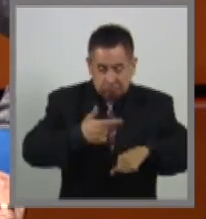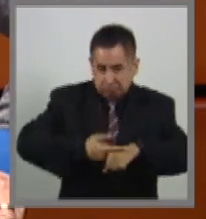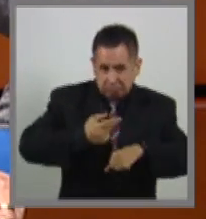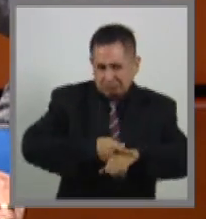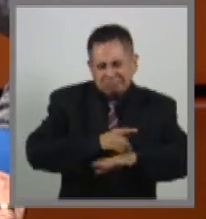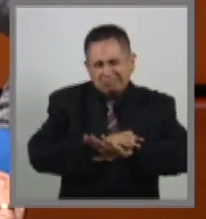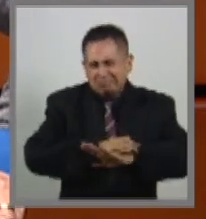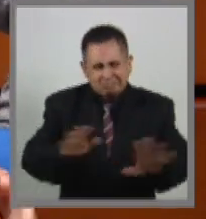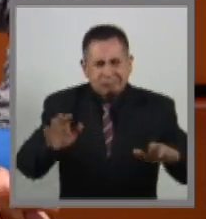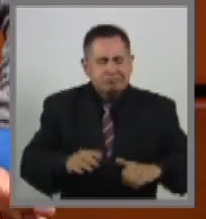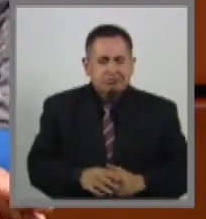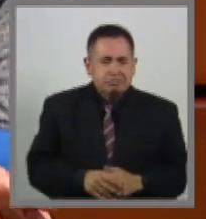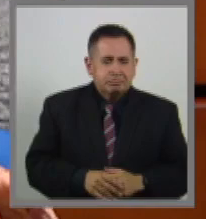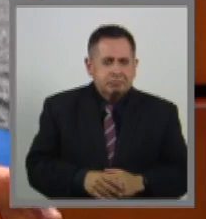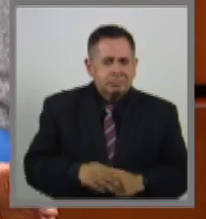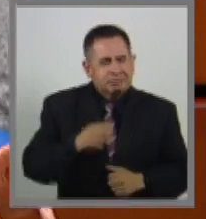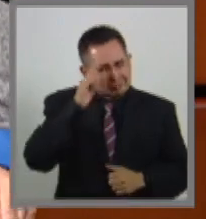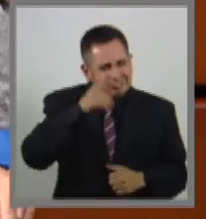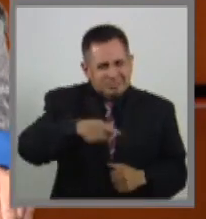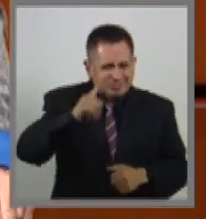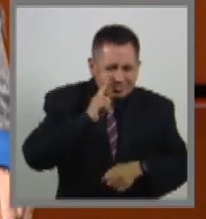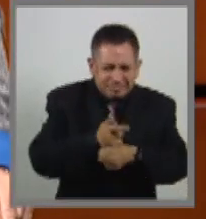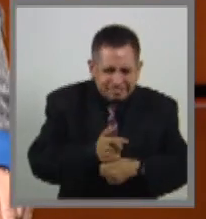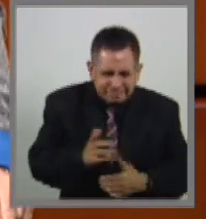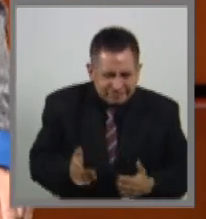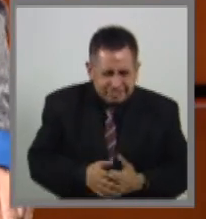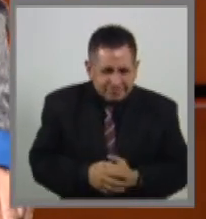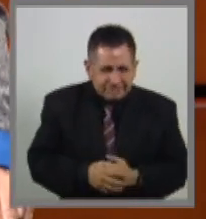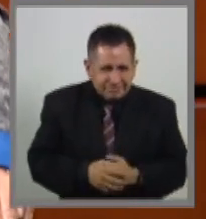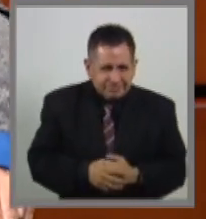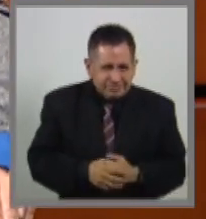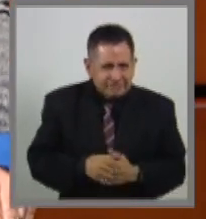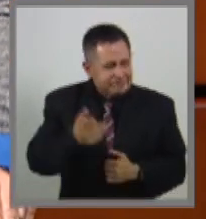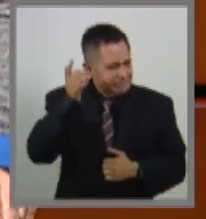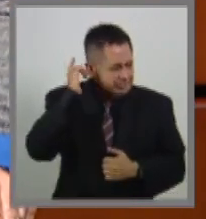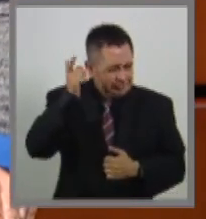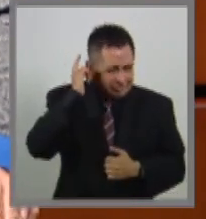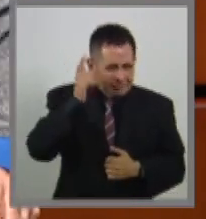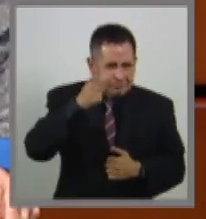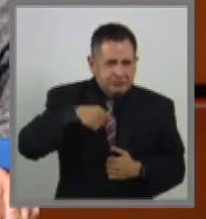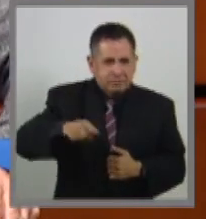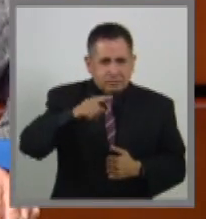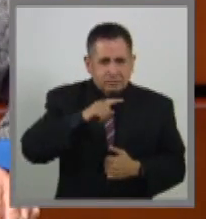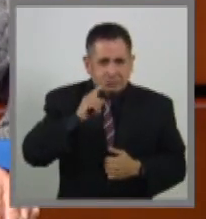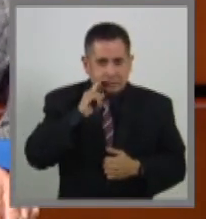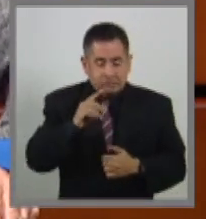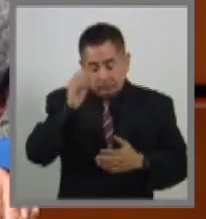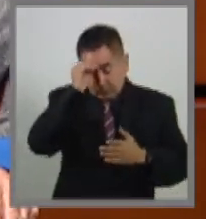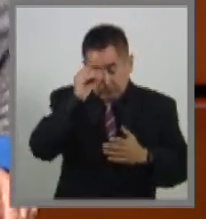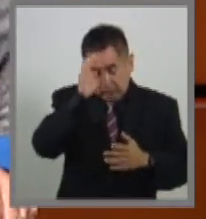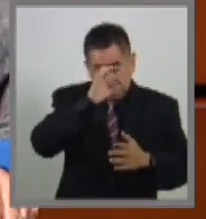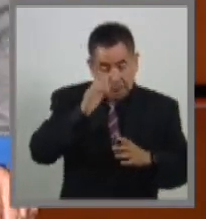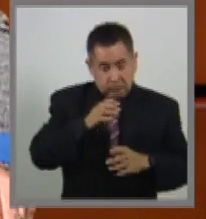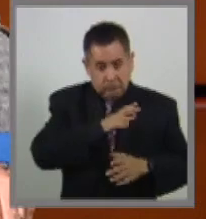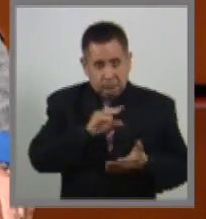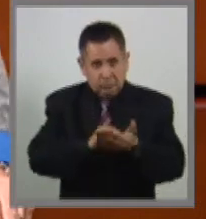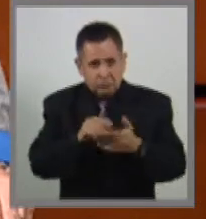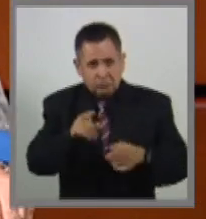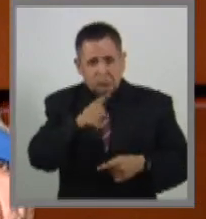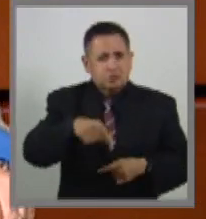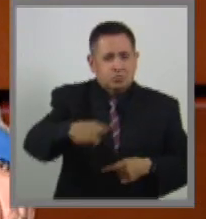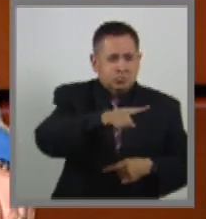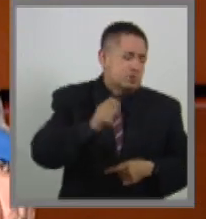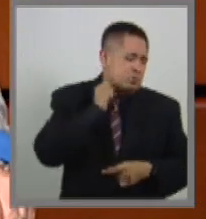enfermos. Señores, ¿no se dan cuenta? Ojalá y la objeción de conciencia sea de ustedes,